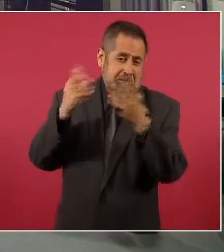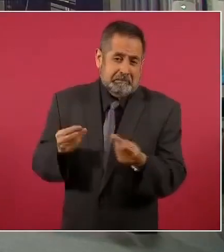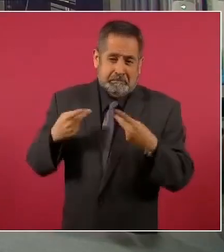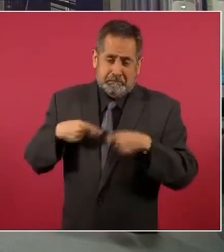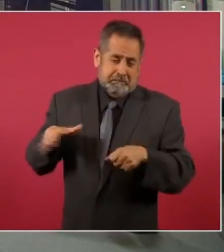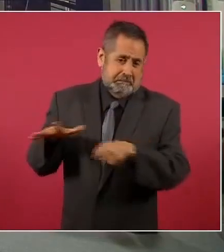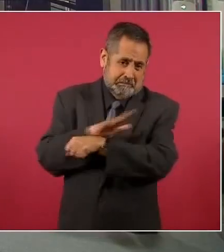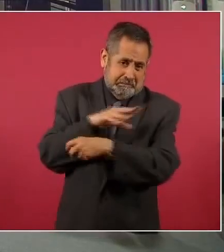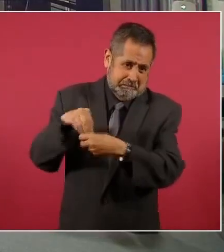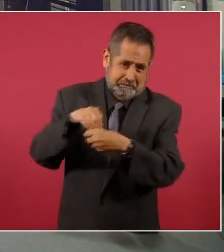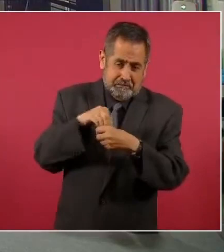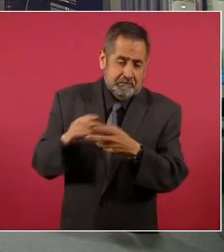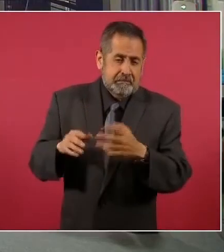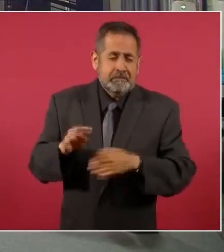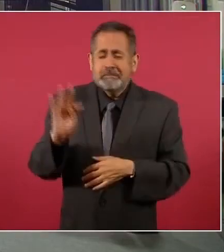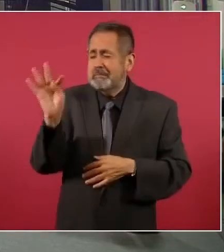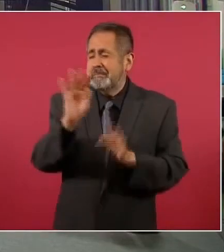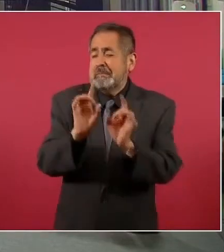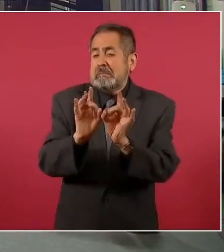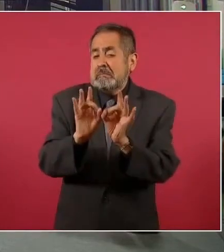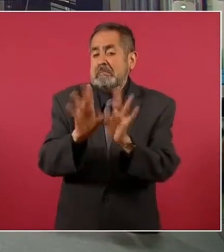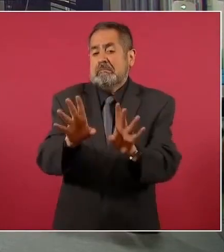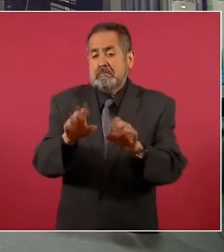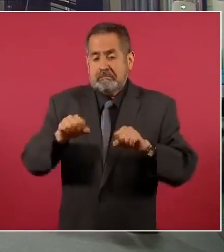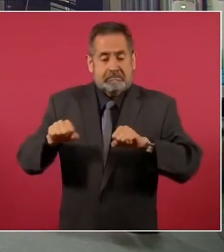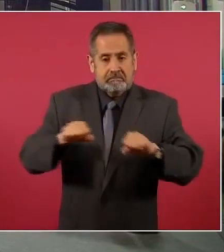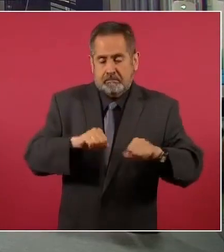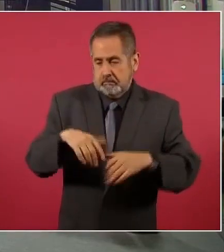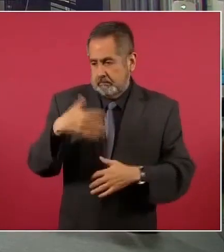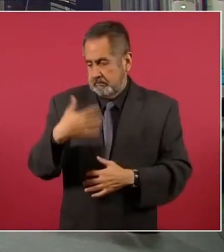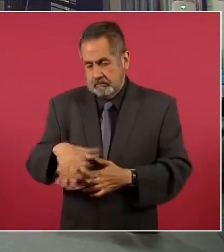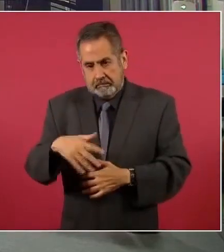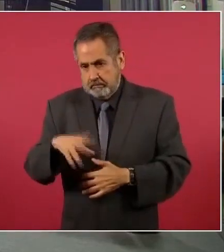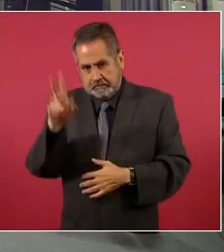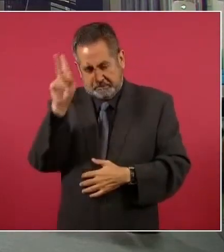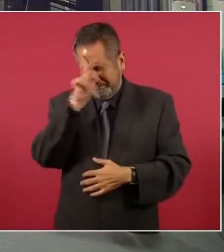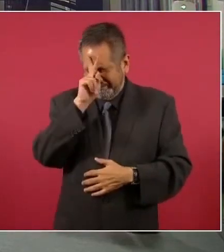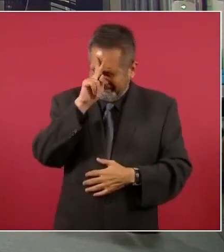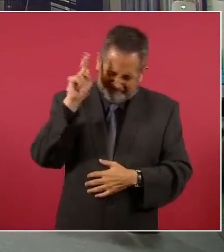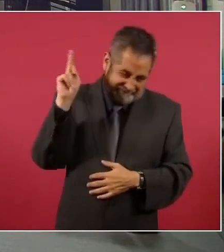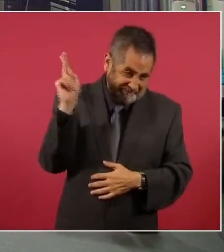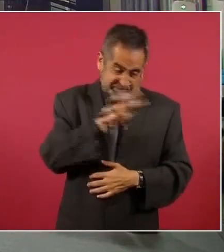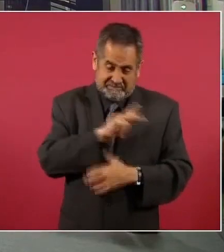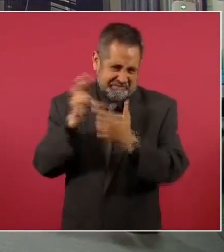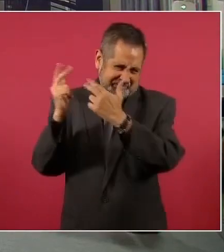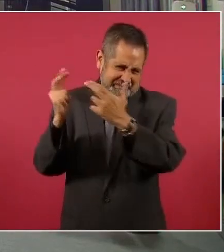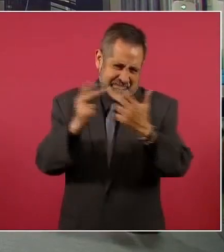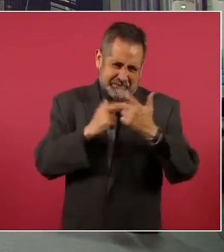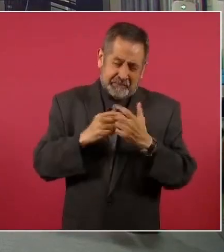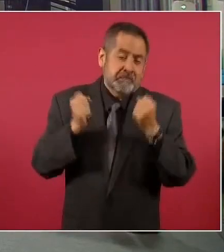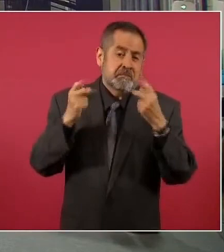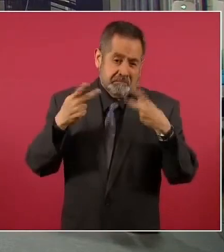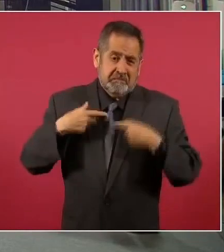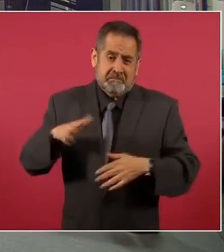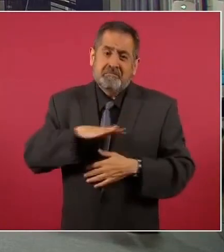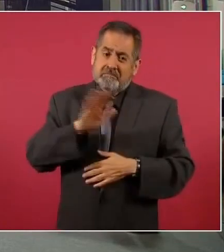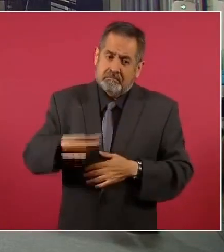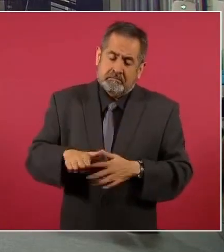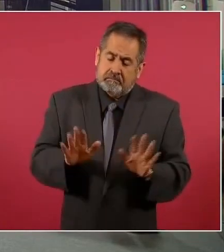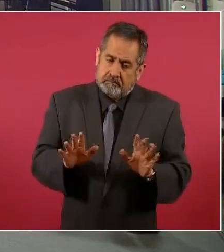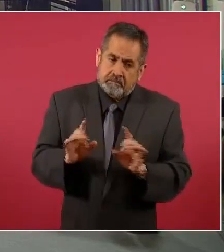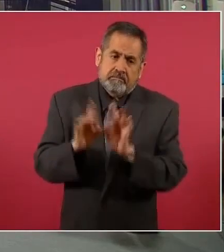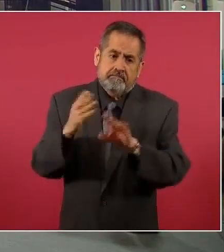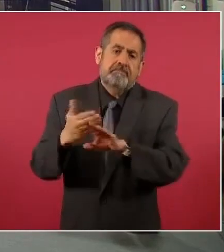tienen. Pueda pasar este sismo, va a ser un sismo de consecuencias catastróficas. Va a morir muchísima gente si no se